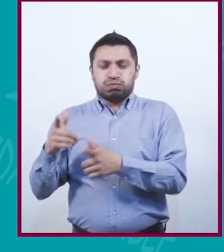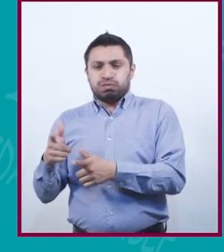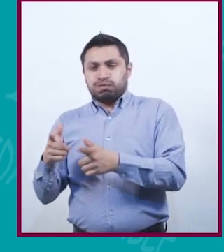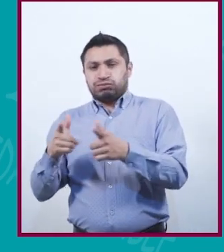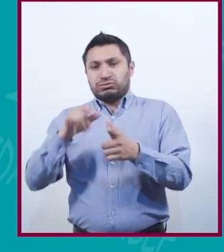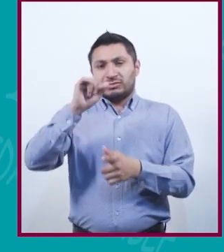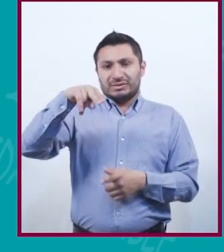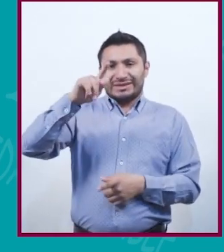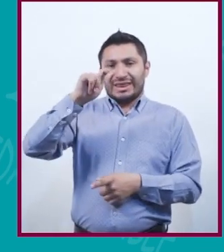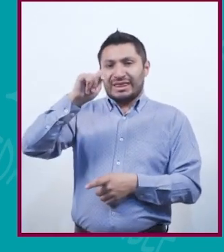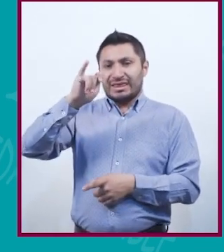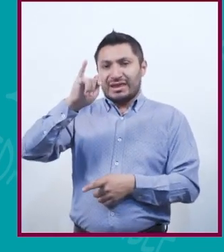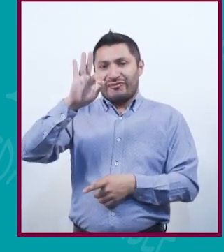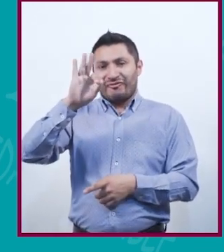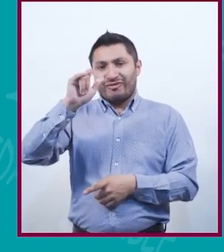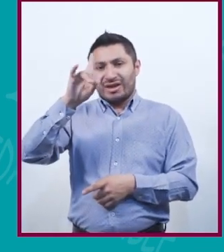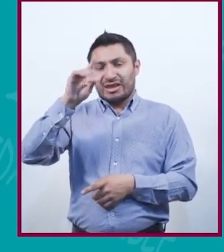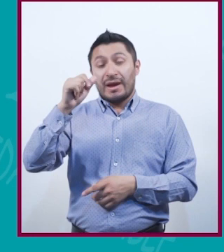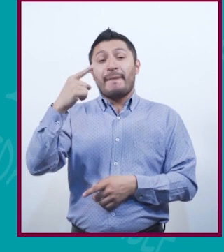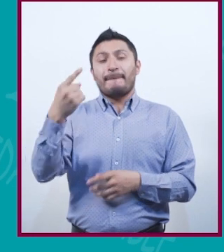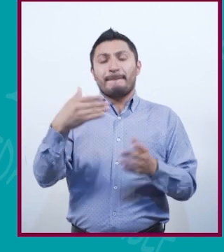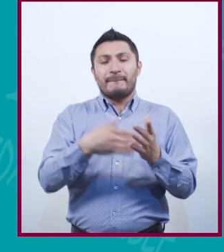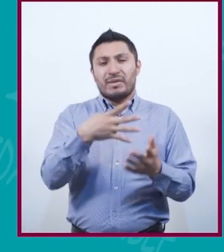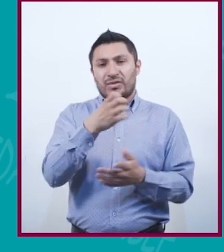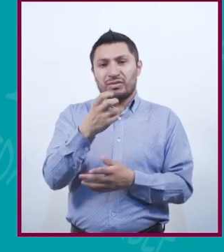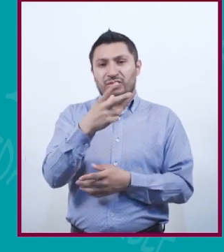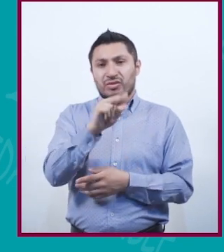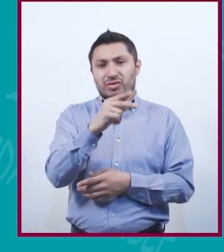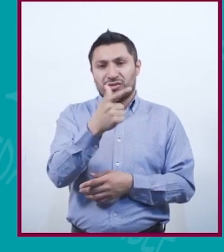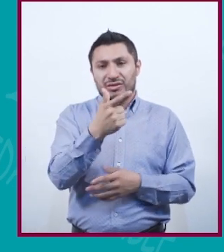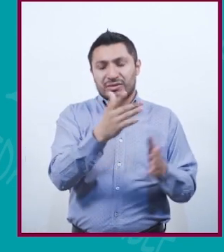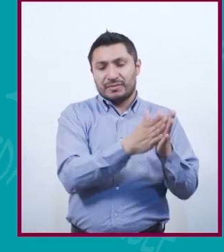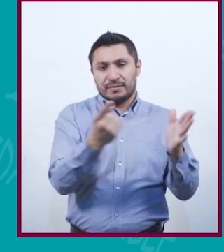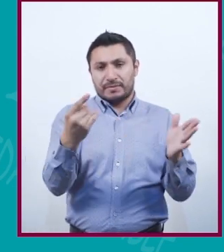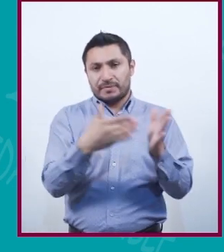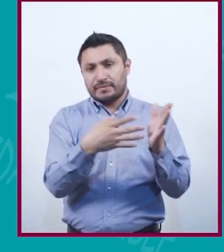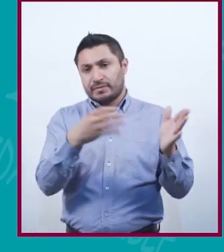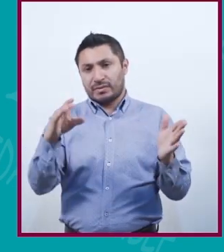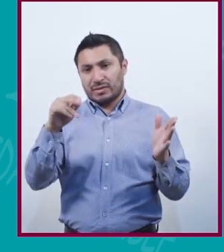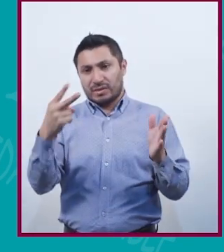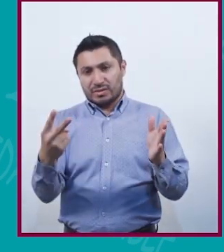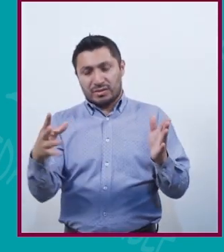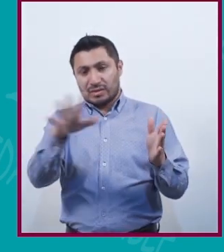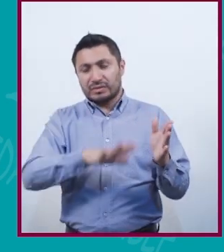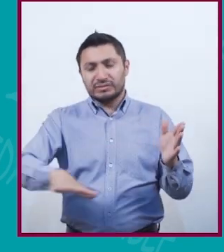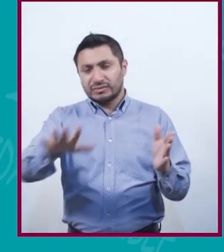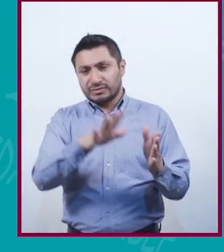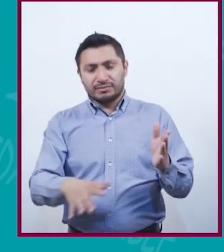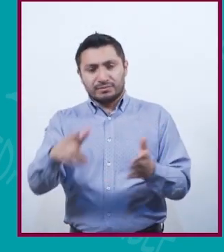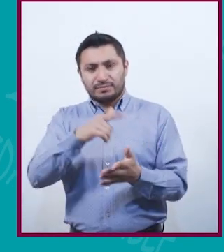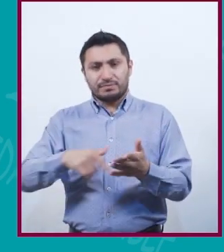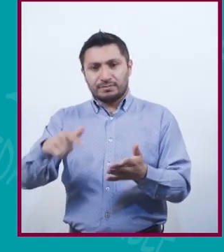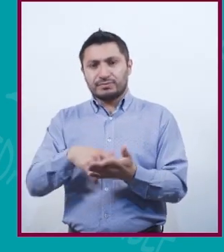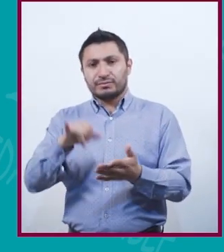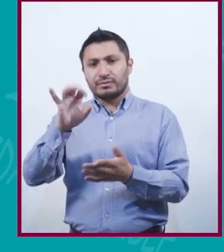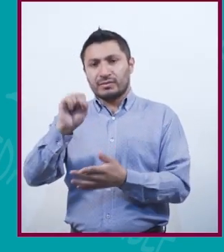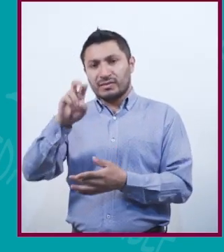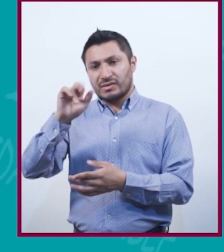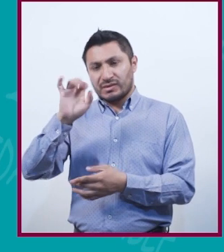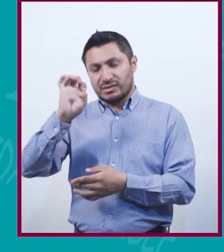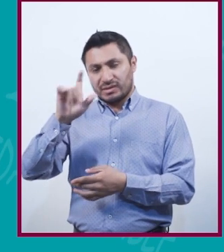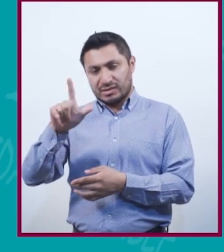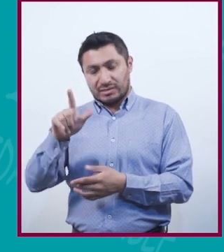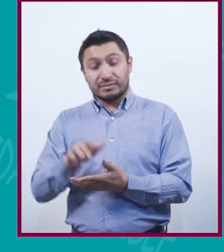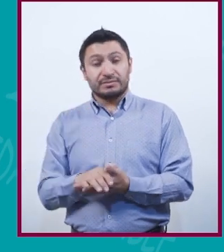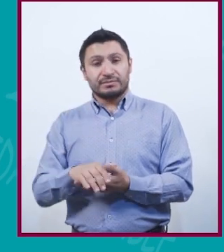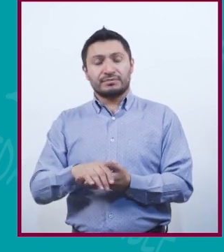la Intifada en 1987 a 1992 en los territorios ocupados por Israel de